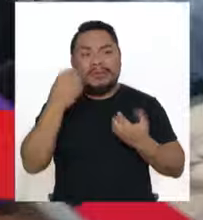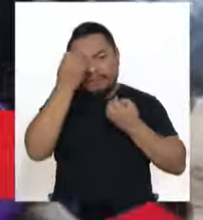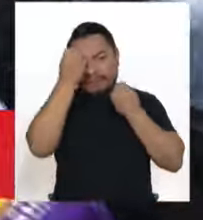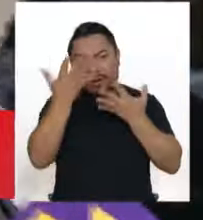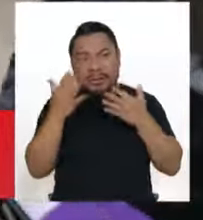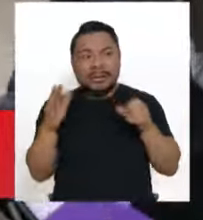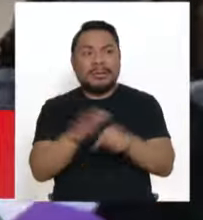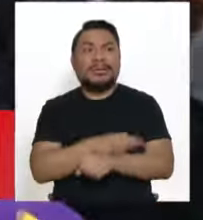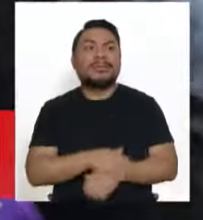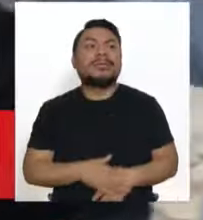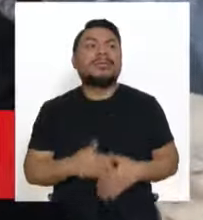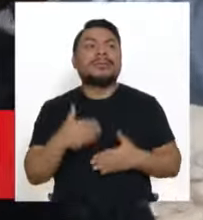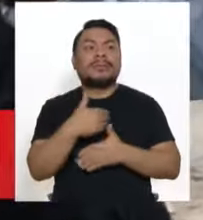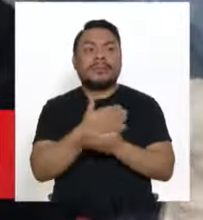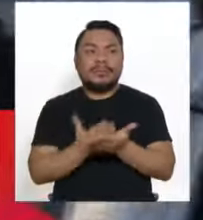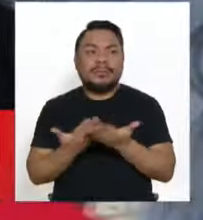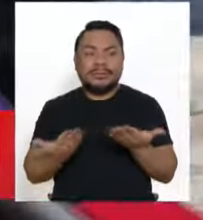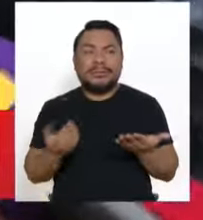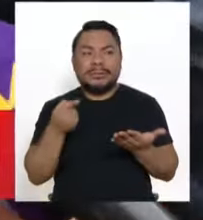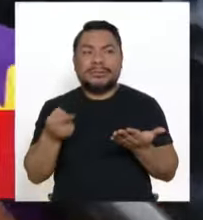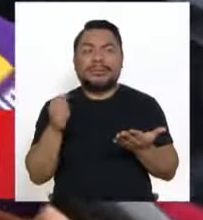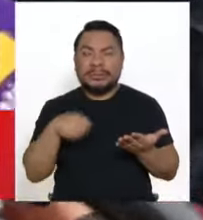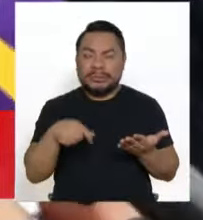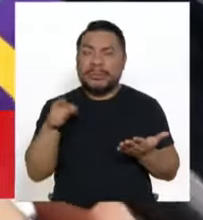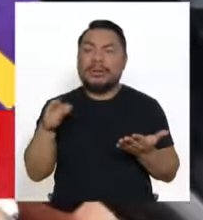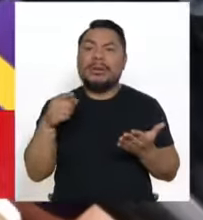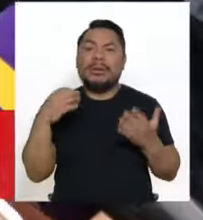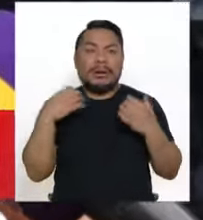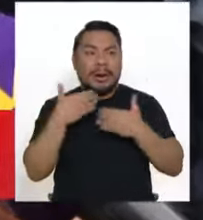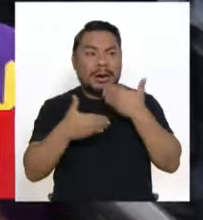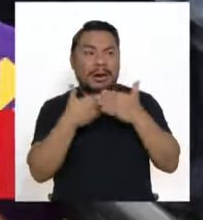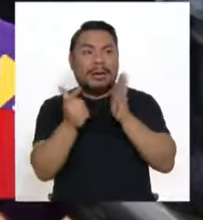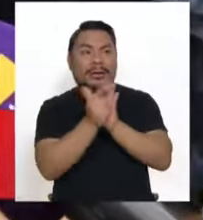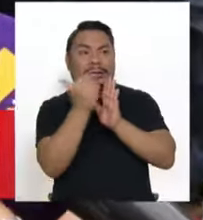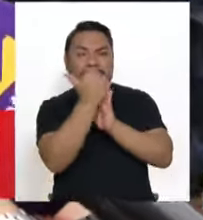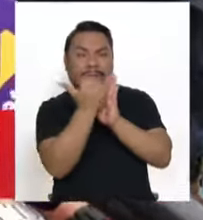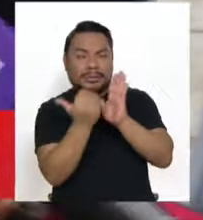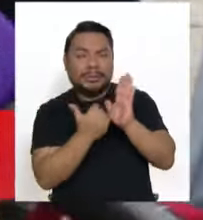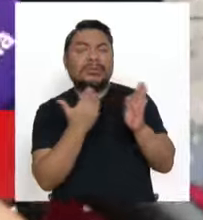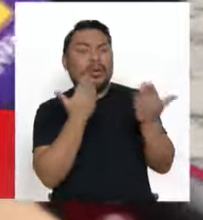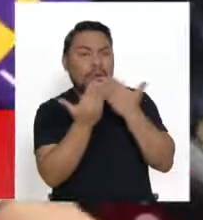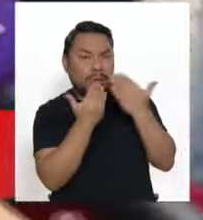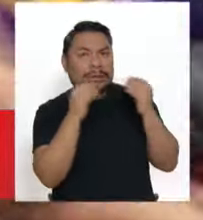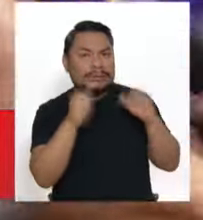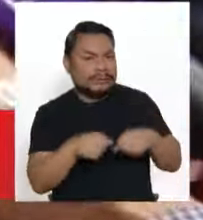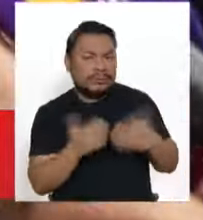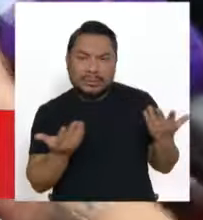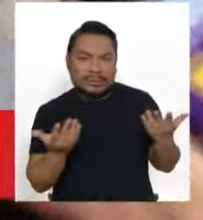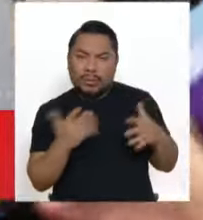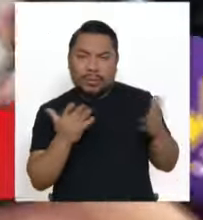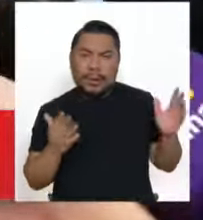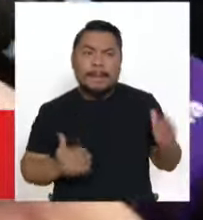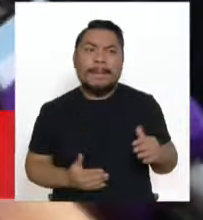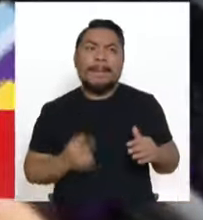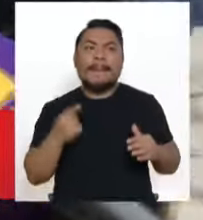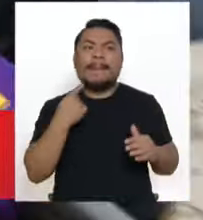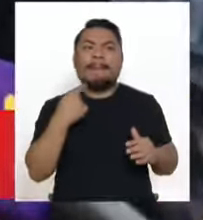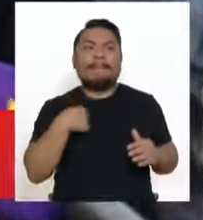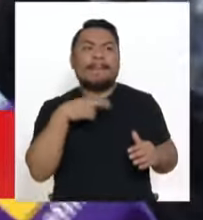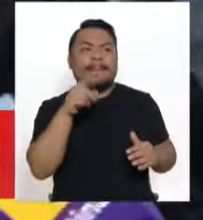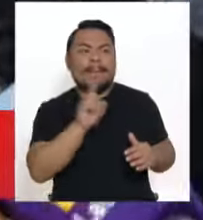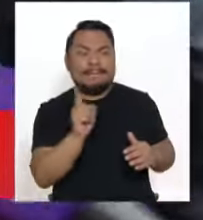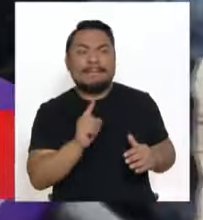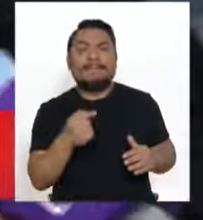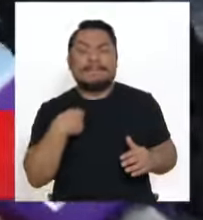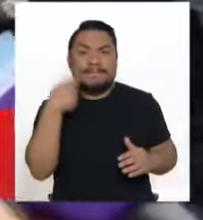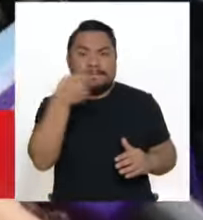información general es parte de lo que el mismo Código Penal establece. No tendría, en el supuesto negado, que no